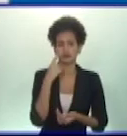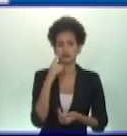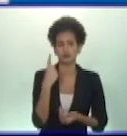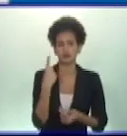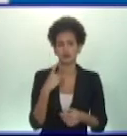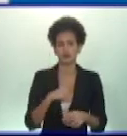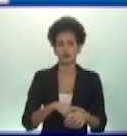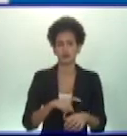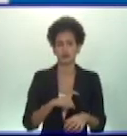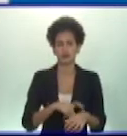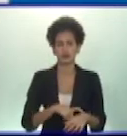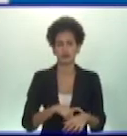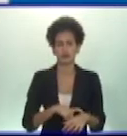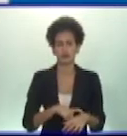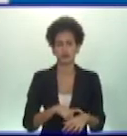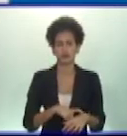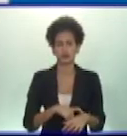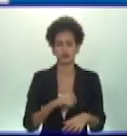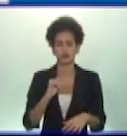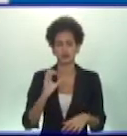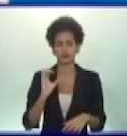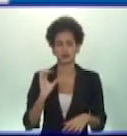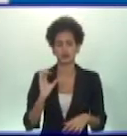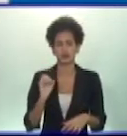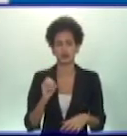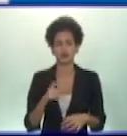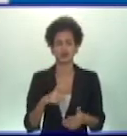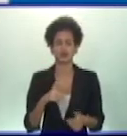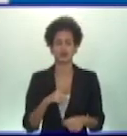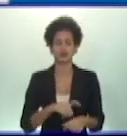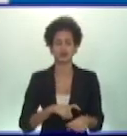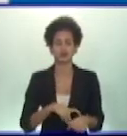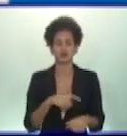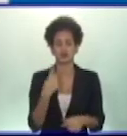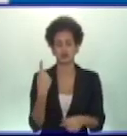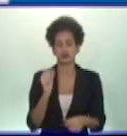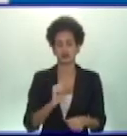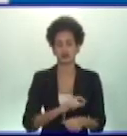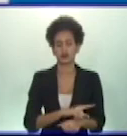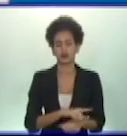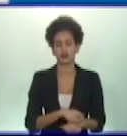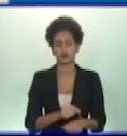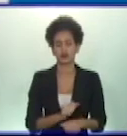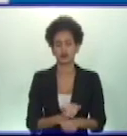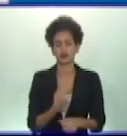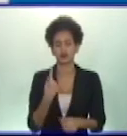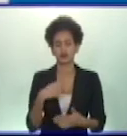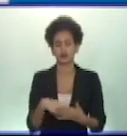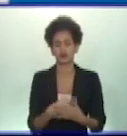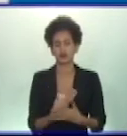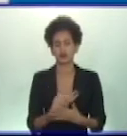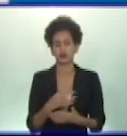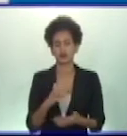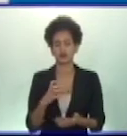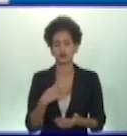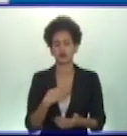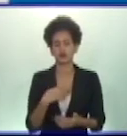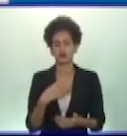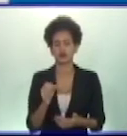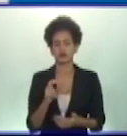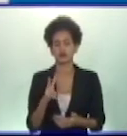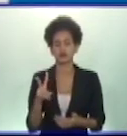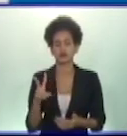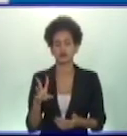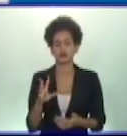minuto son 60 minutos, una hora. Y un día tiene 24 horas, por lo tanto una semana que tiene 7 días